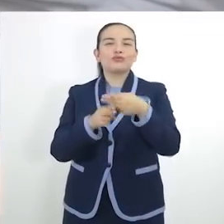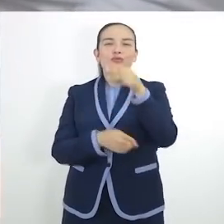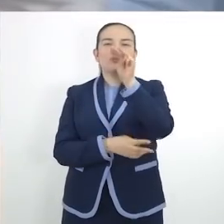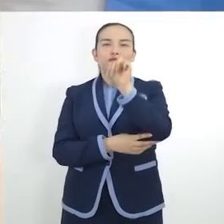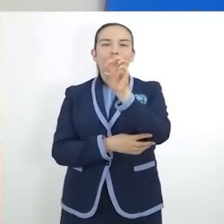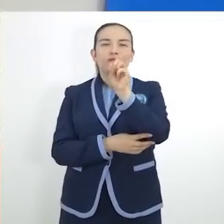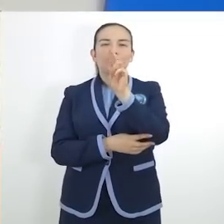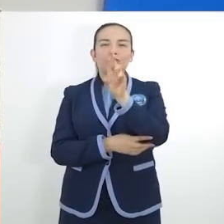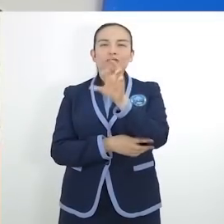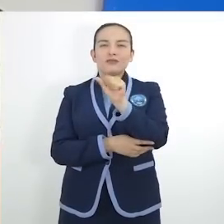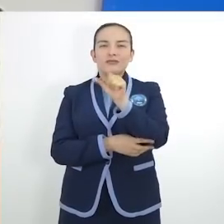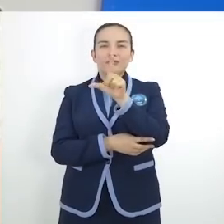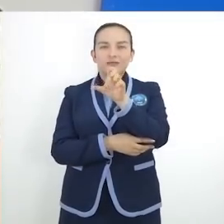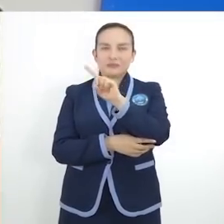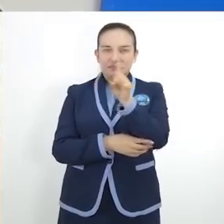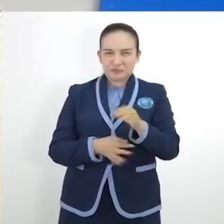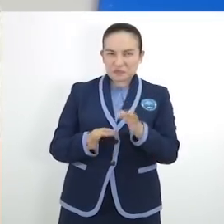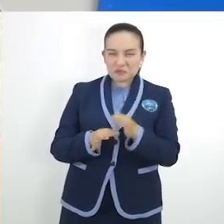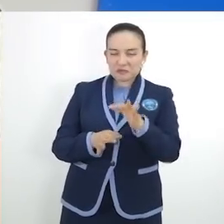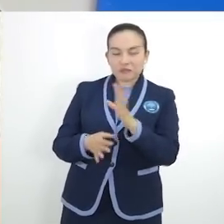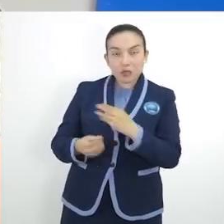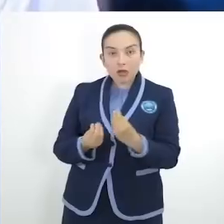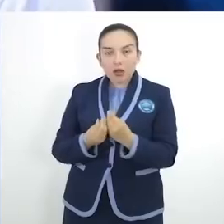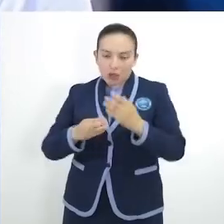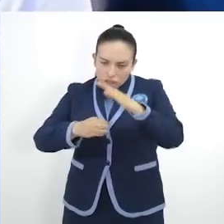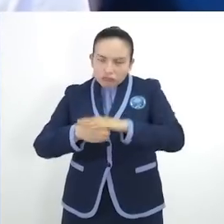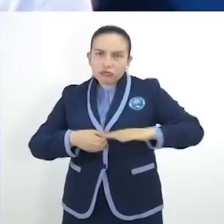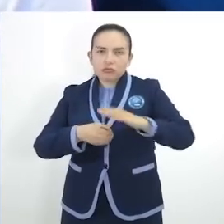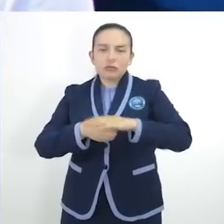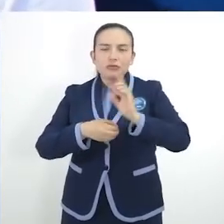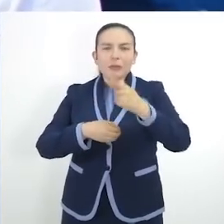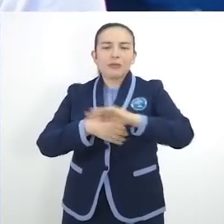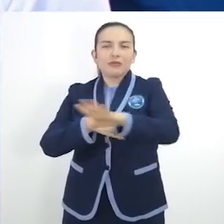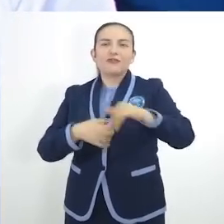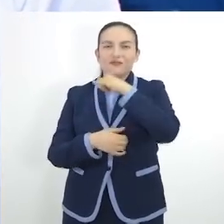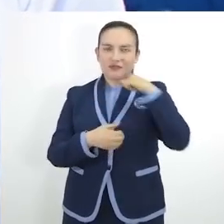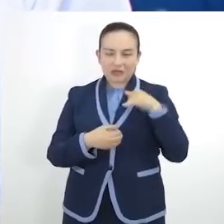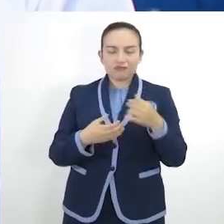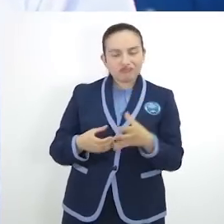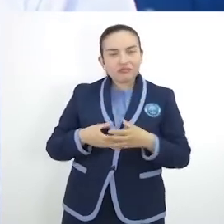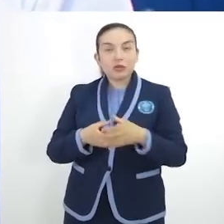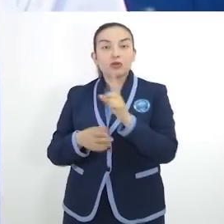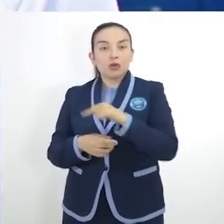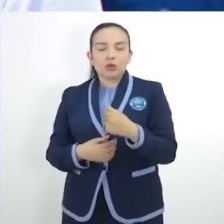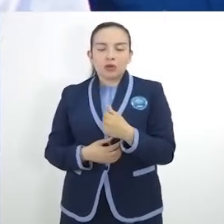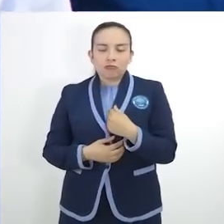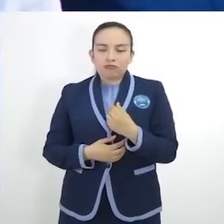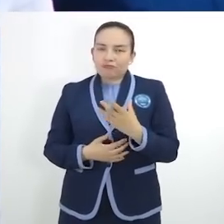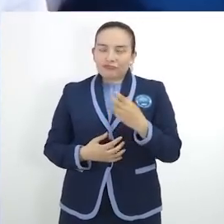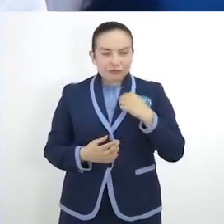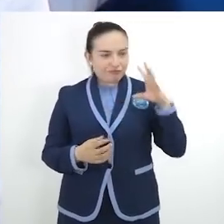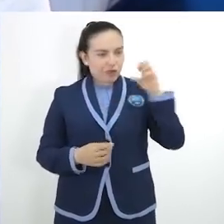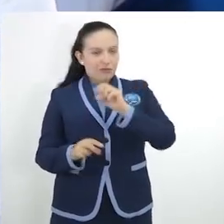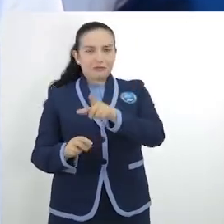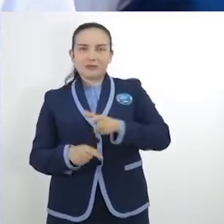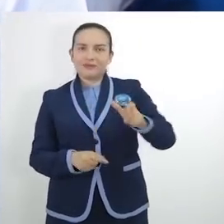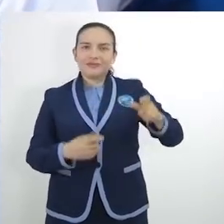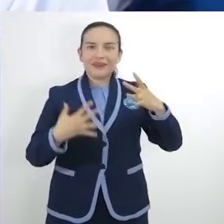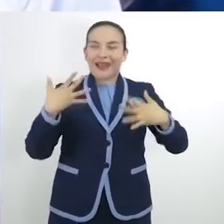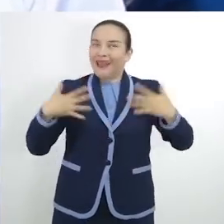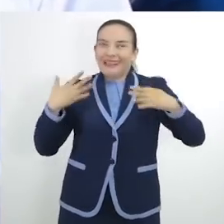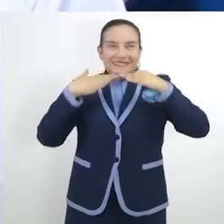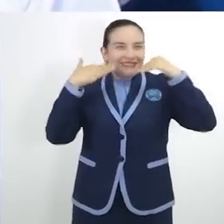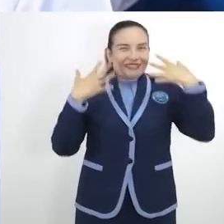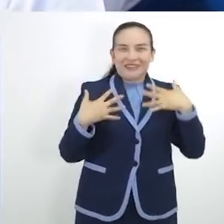mi gente, de mi pueblo, los moralenses, no solamente de la parte urbana, sino de la parte rural, que hoy vemos en su alegría, en su